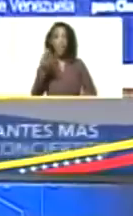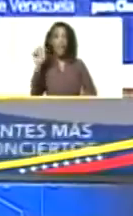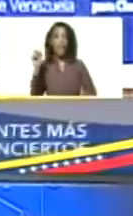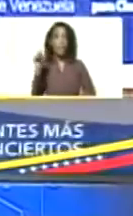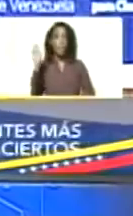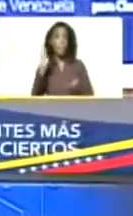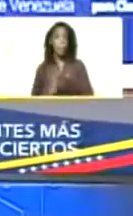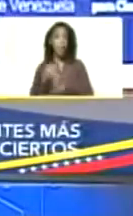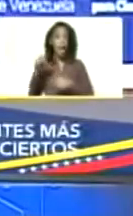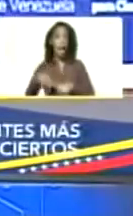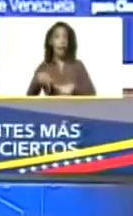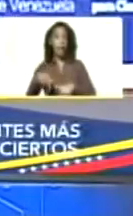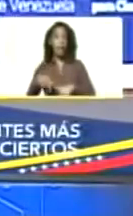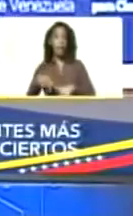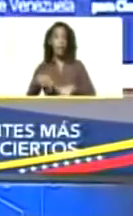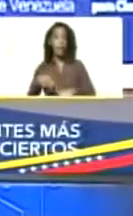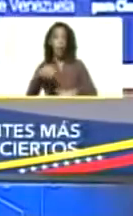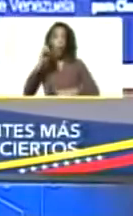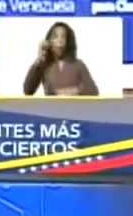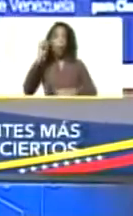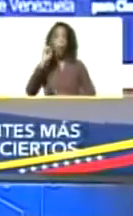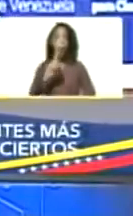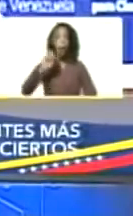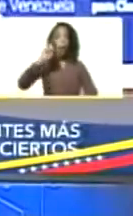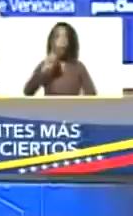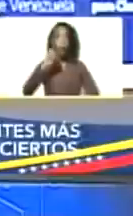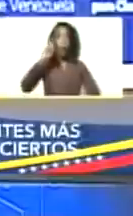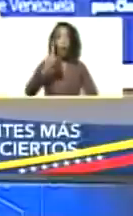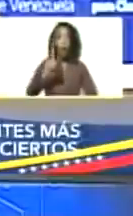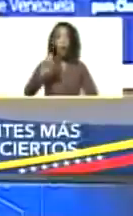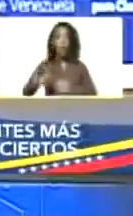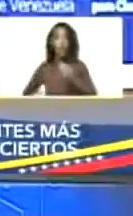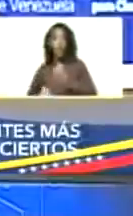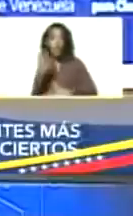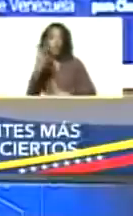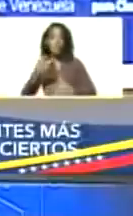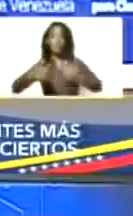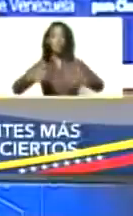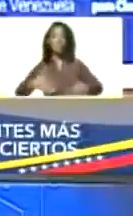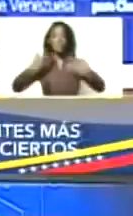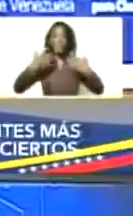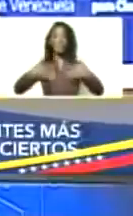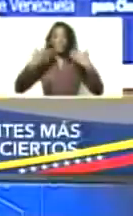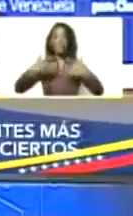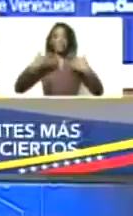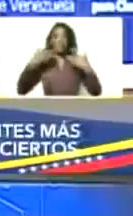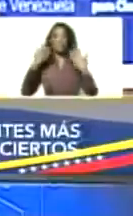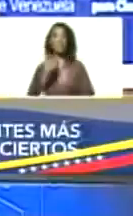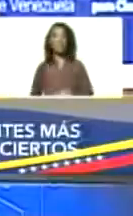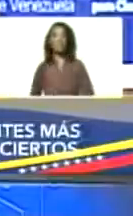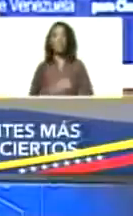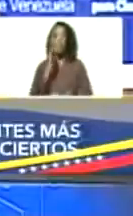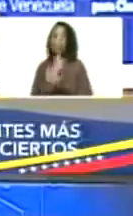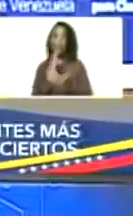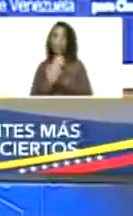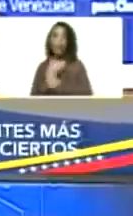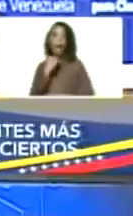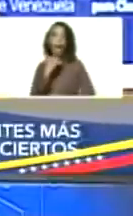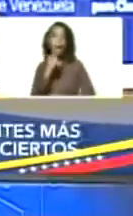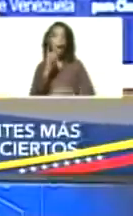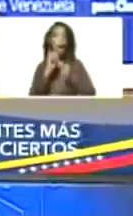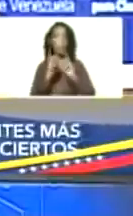TikTok, guan, guan, guan, y en lo fundamental se divierte. Siempre hay algún venenito por